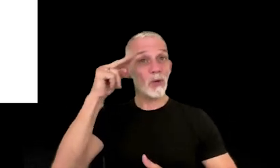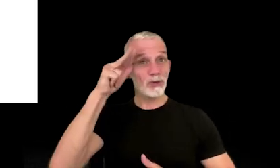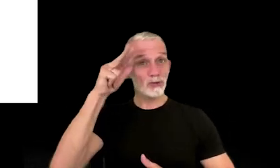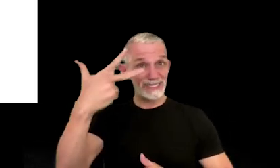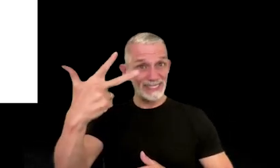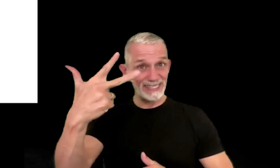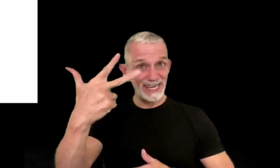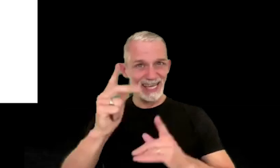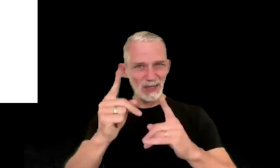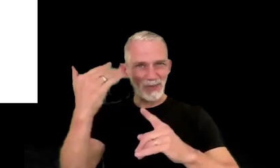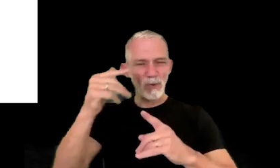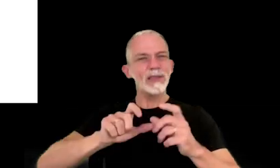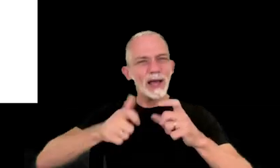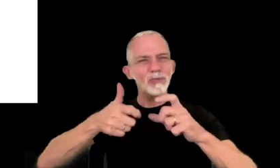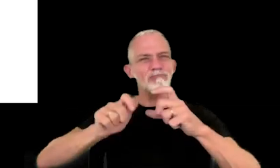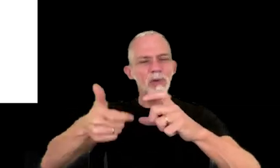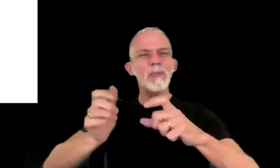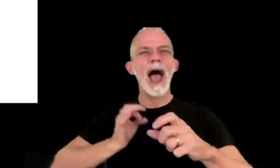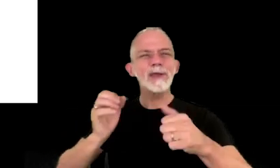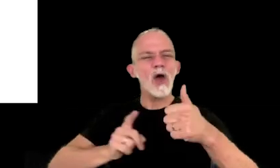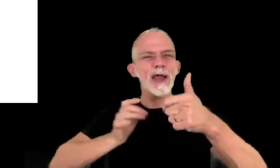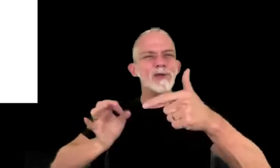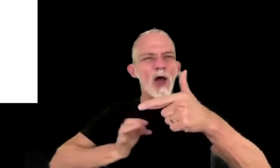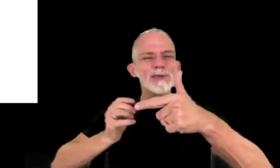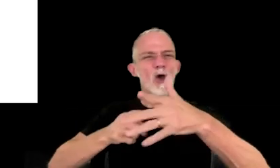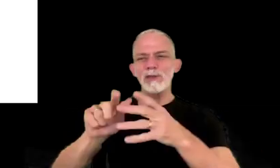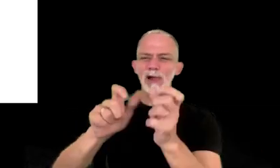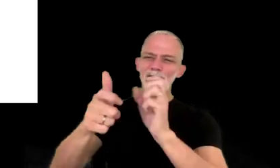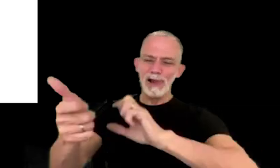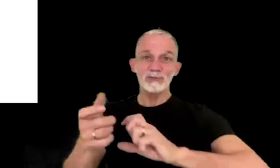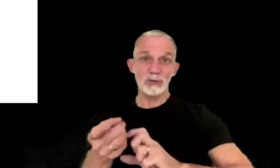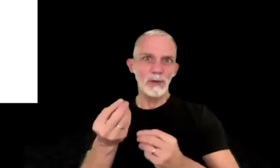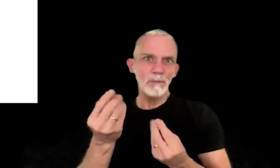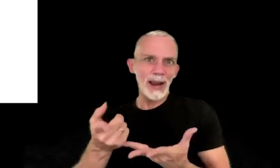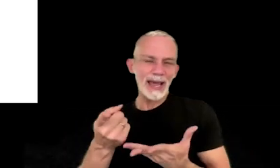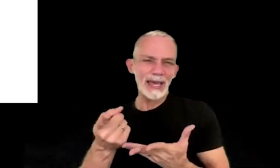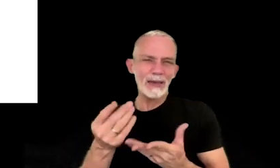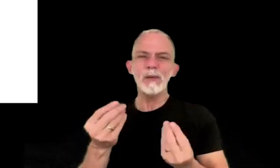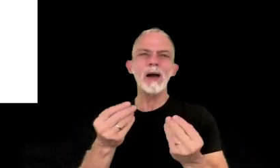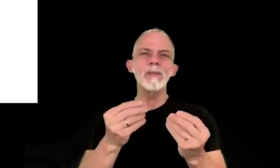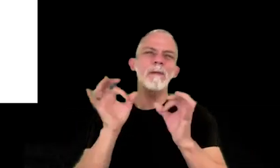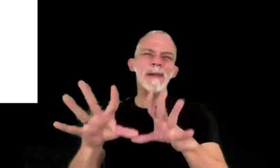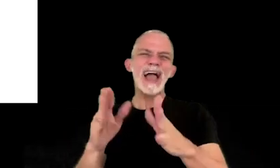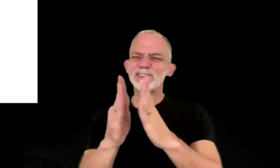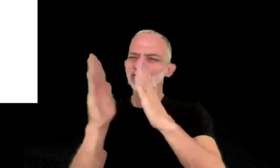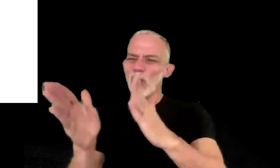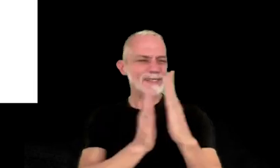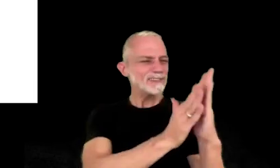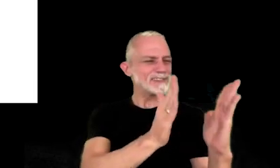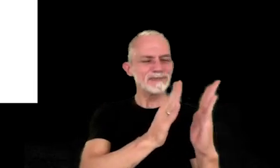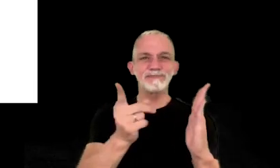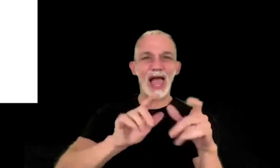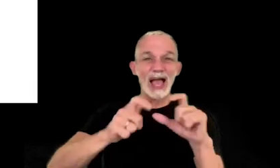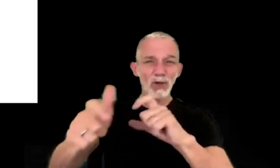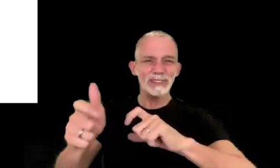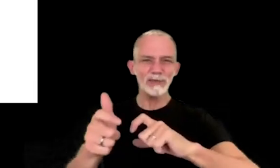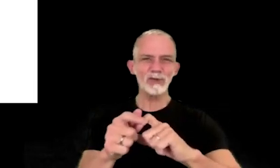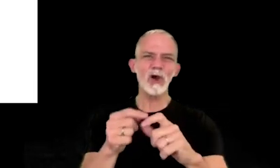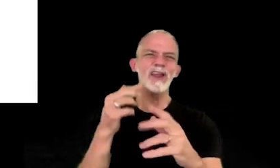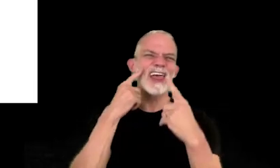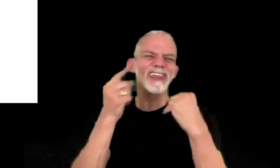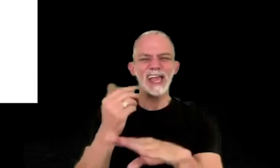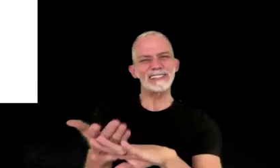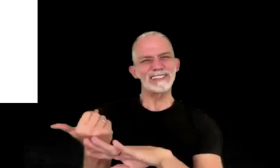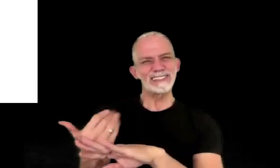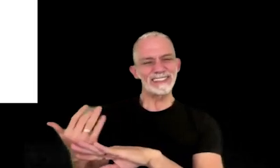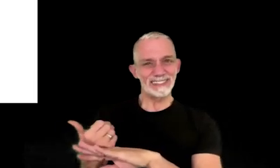que se actualiza anualmente cuando determinamos las ferias, esta resolución establece que